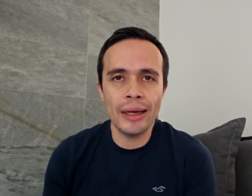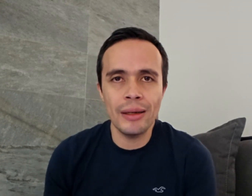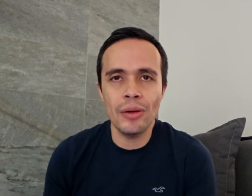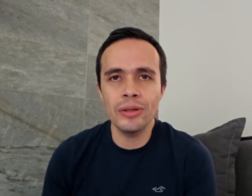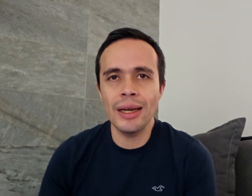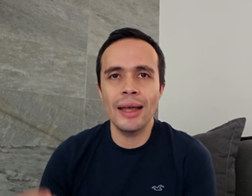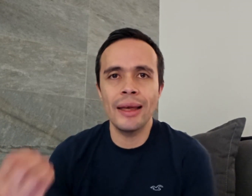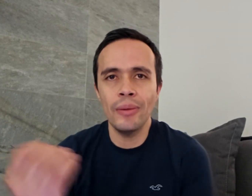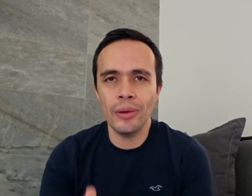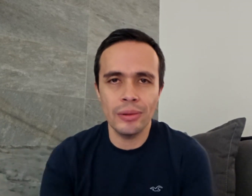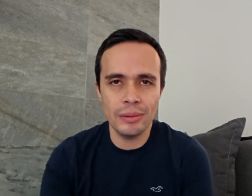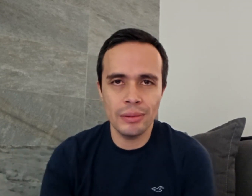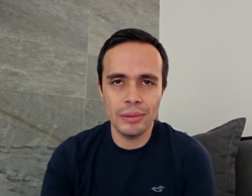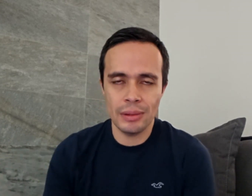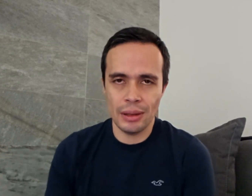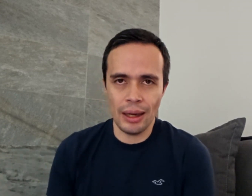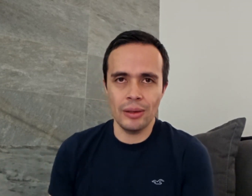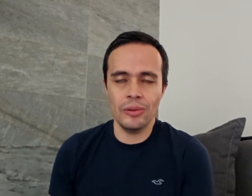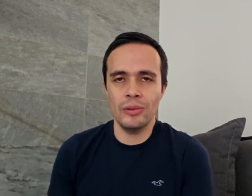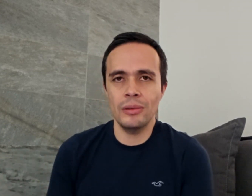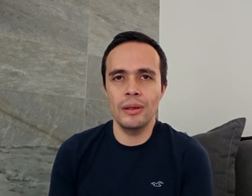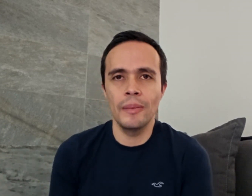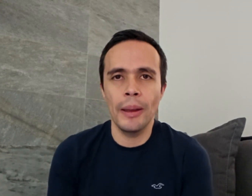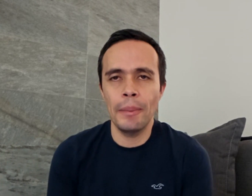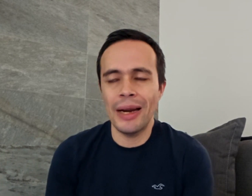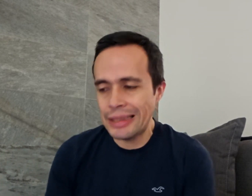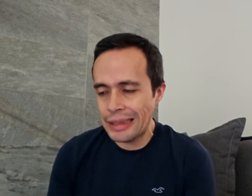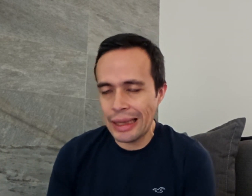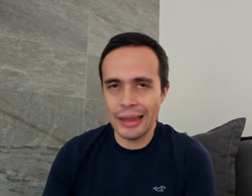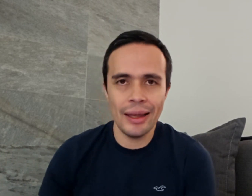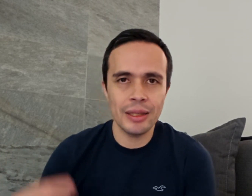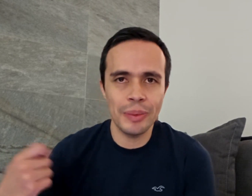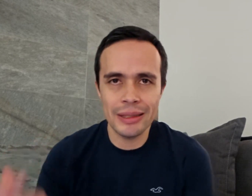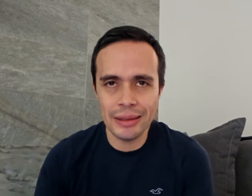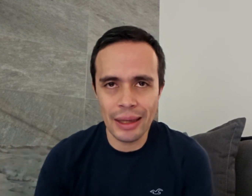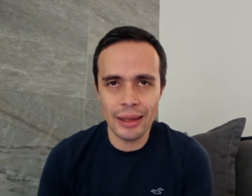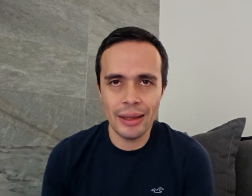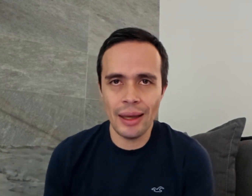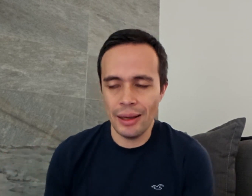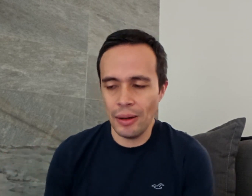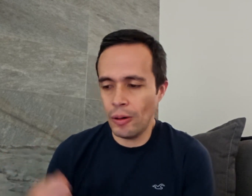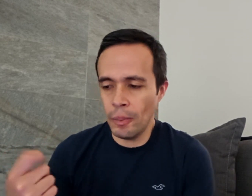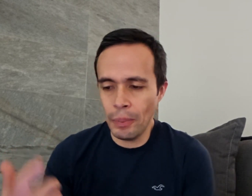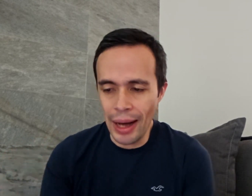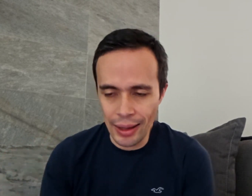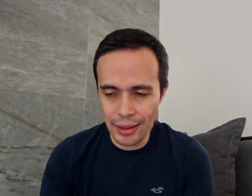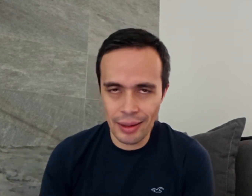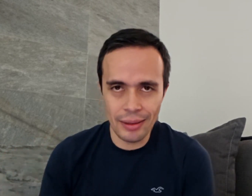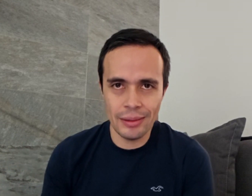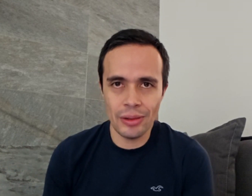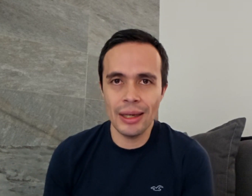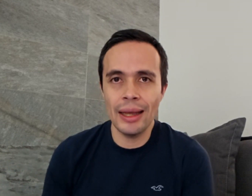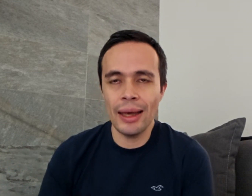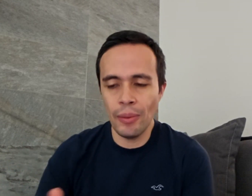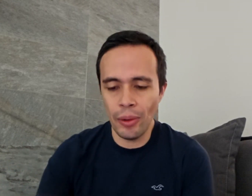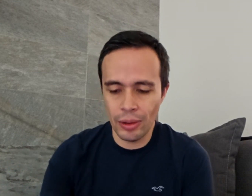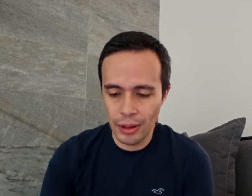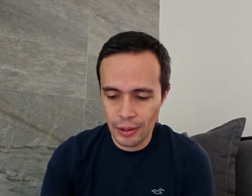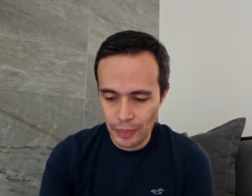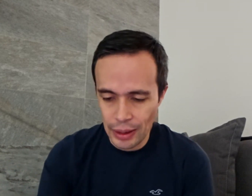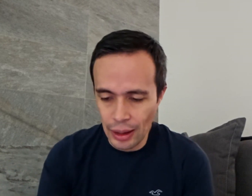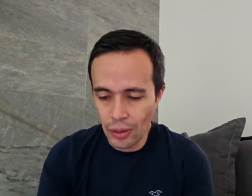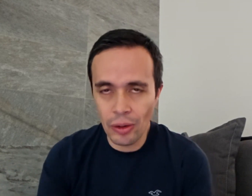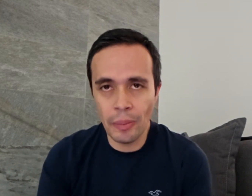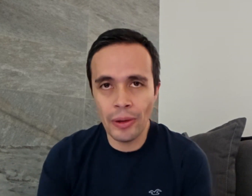eso estoy aquí. No se la debo a algún presidente, expresidente, compadre, no se la